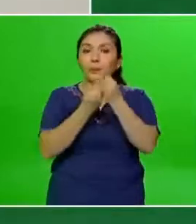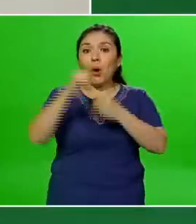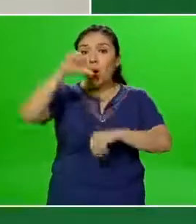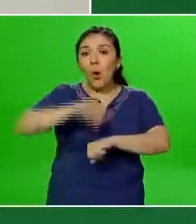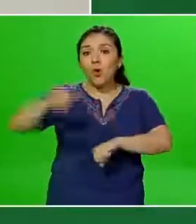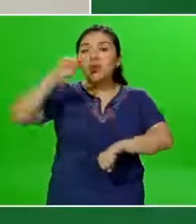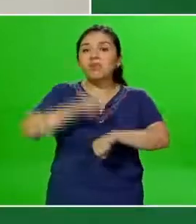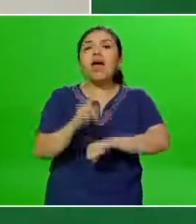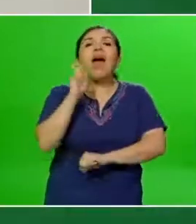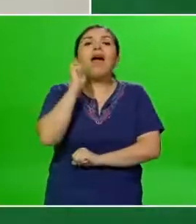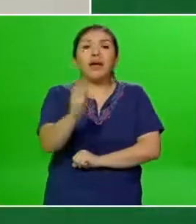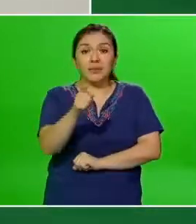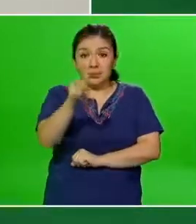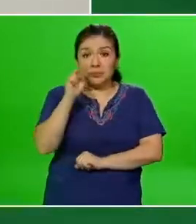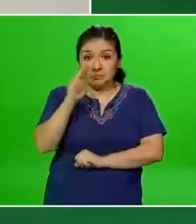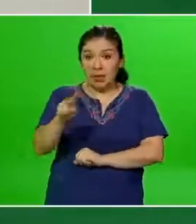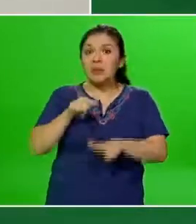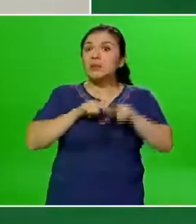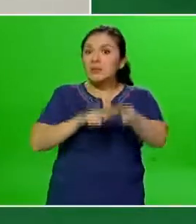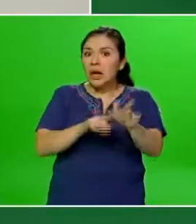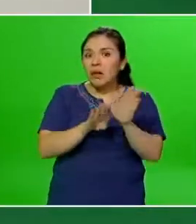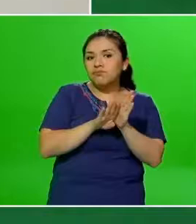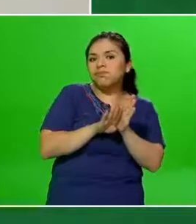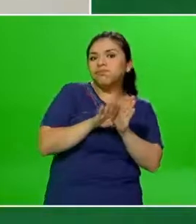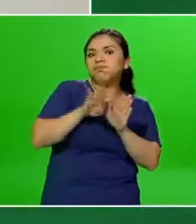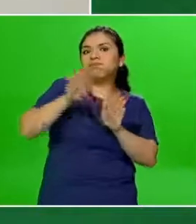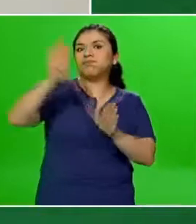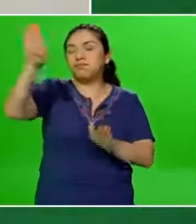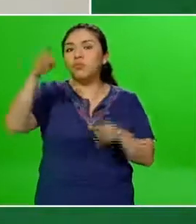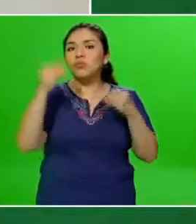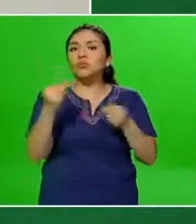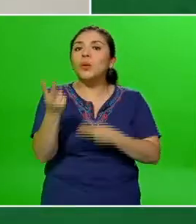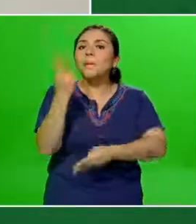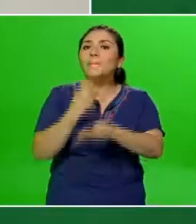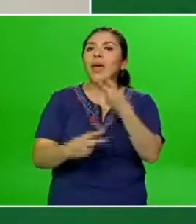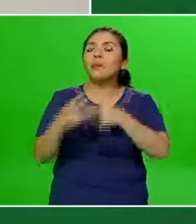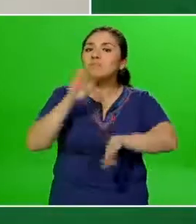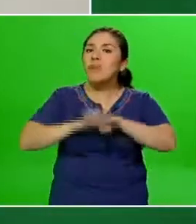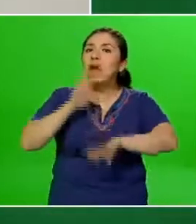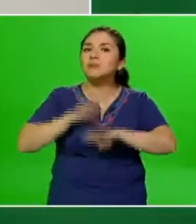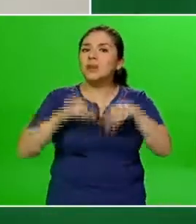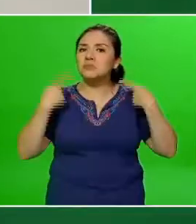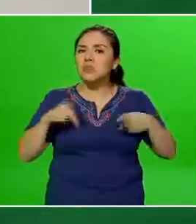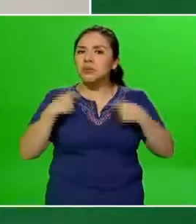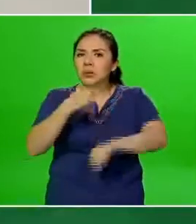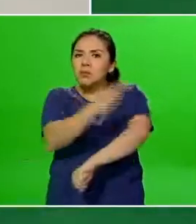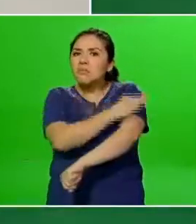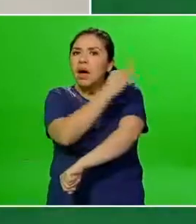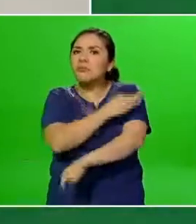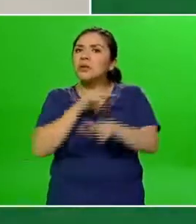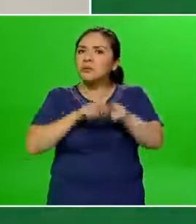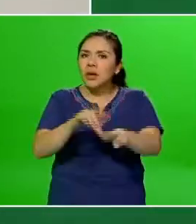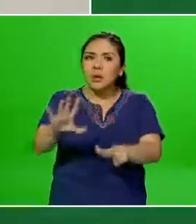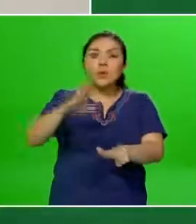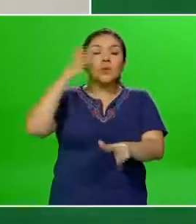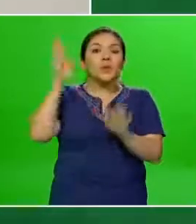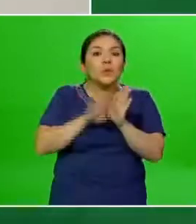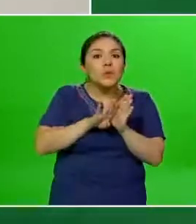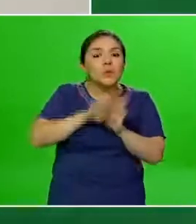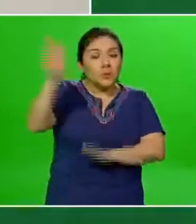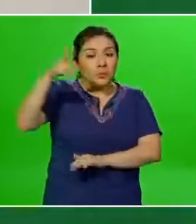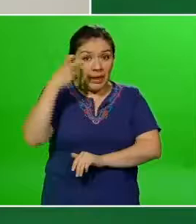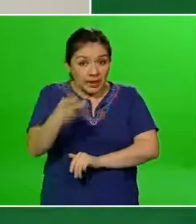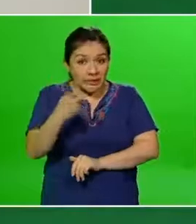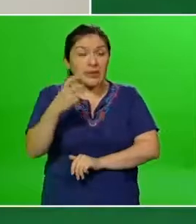con día. Vemos que la línea se mantiene en diagonal, se mantiene con una tendencia ascendente y con una muy buena velocidad, lo que nos